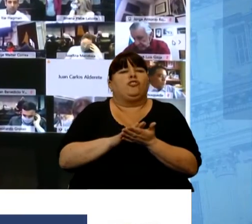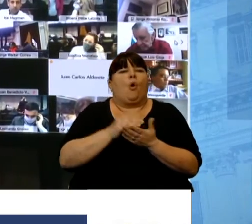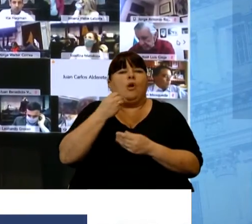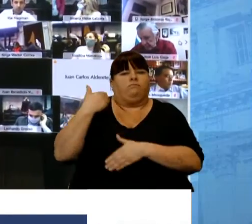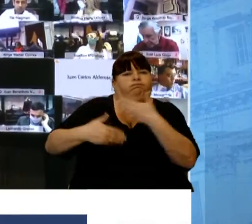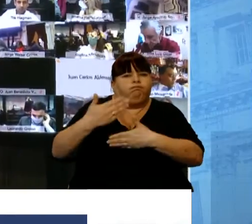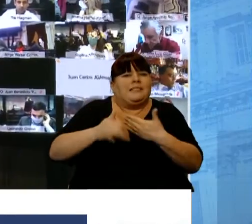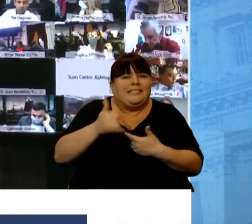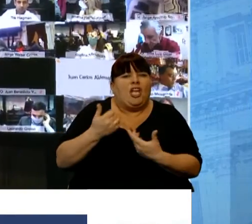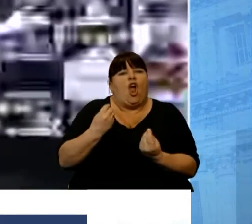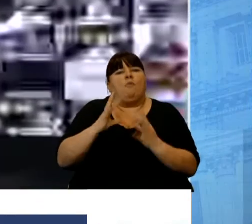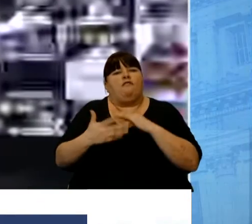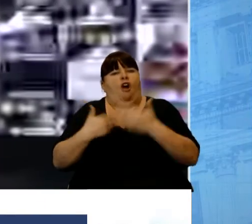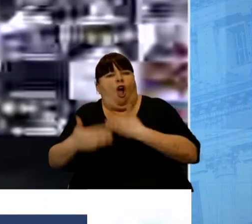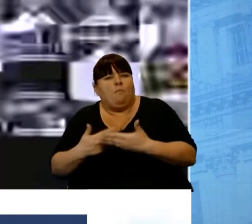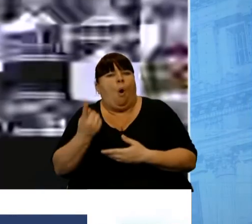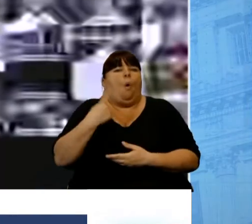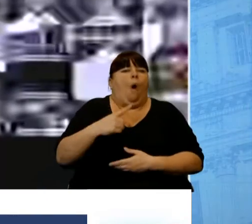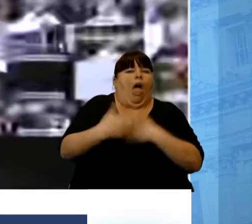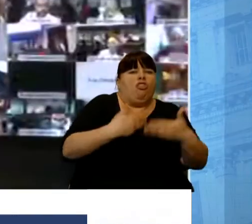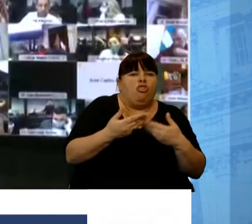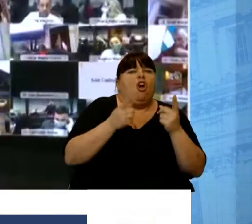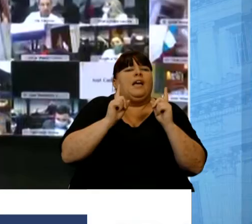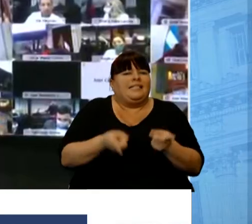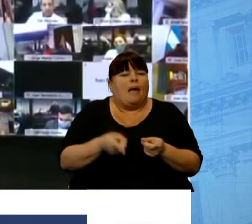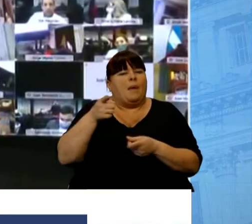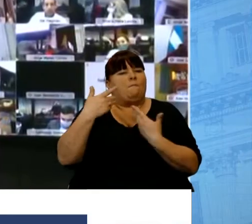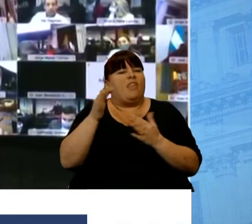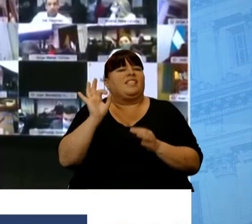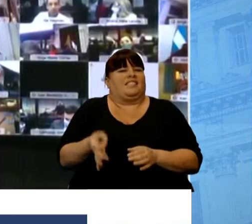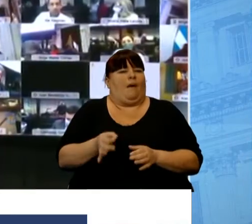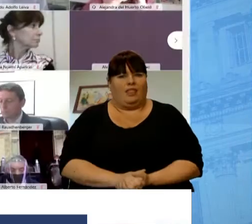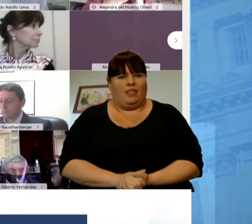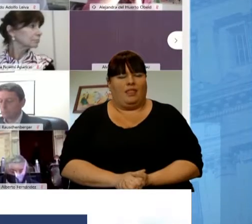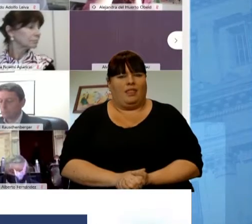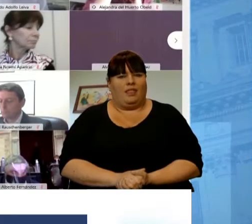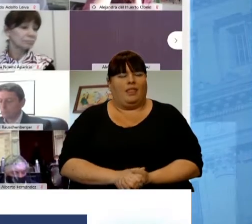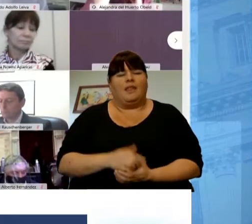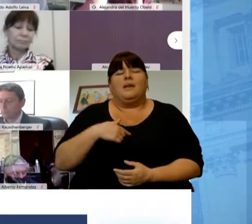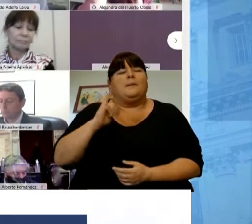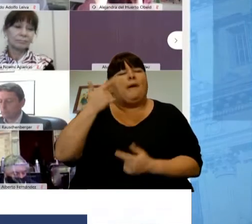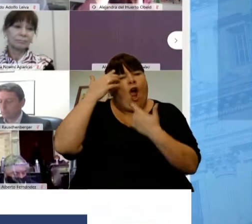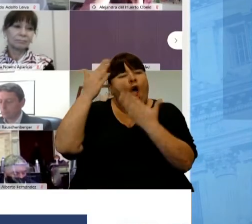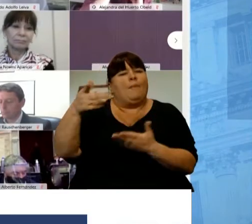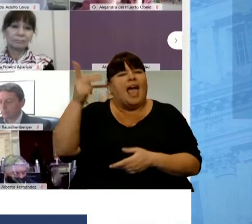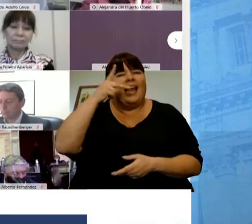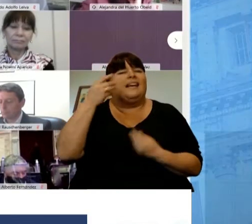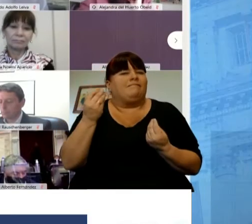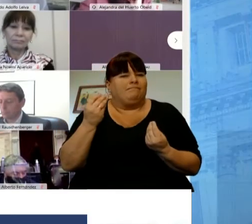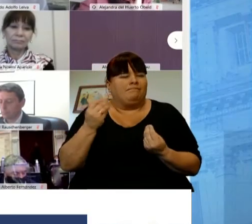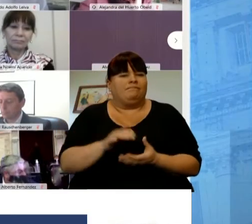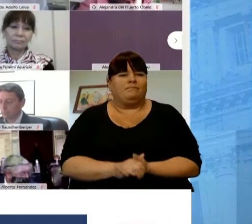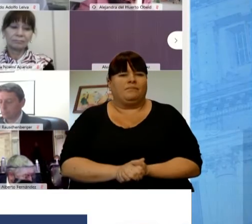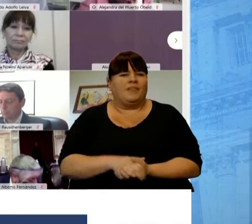cuánto avanzar, cómo avanzar, cuándo avanzar y también en la capacidad de saber frenar. El mejor homenaje que le podemos hacer a Néstor es